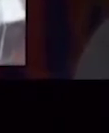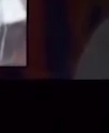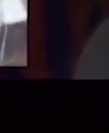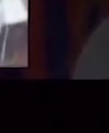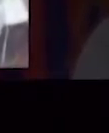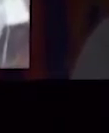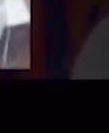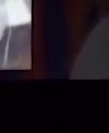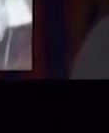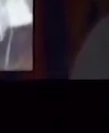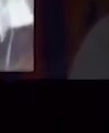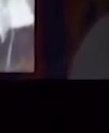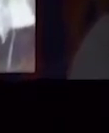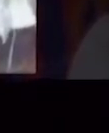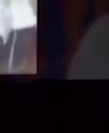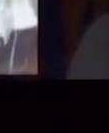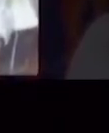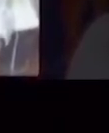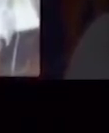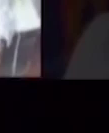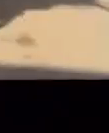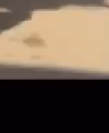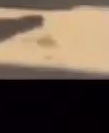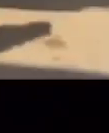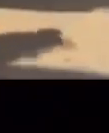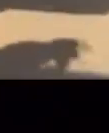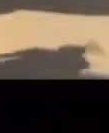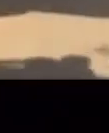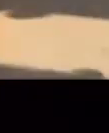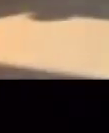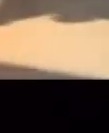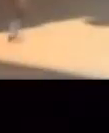¿Quién dijo que todo está perdido?